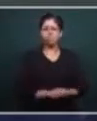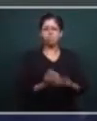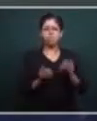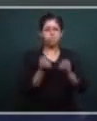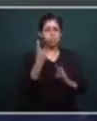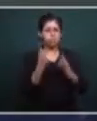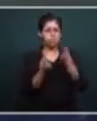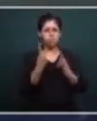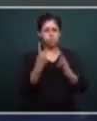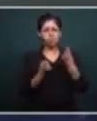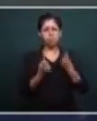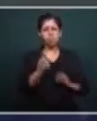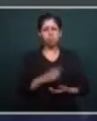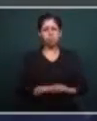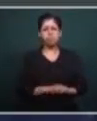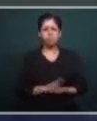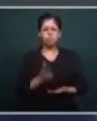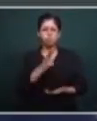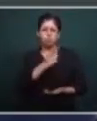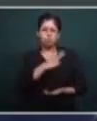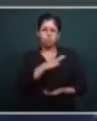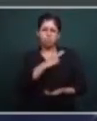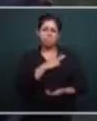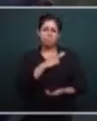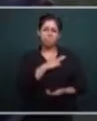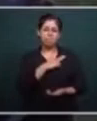algunos heridos,